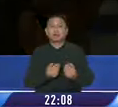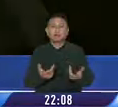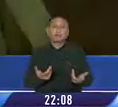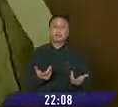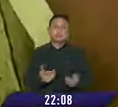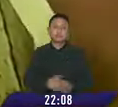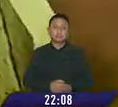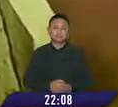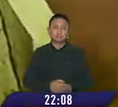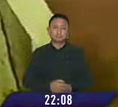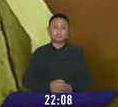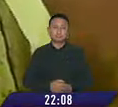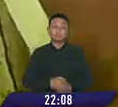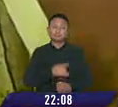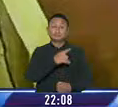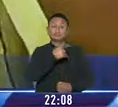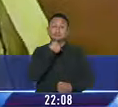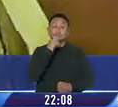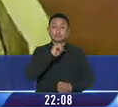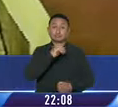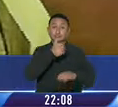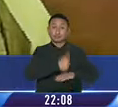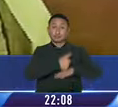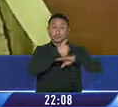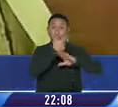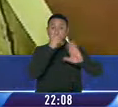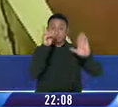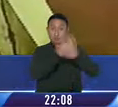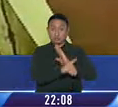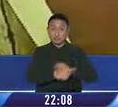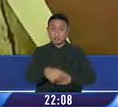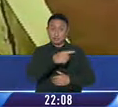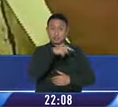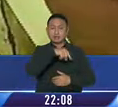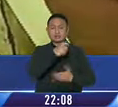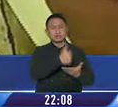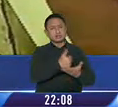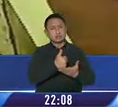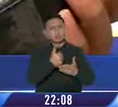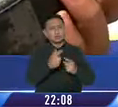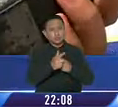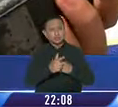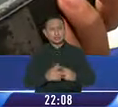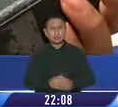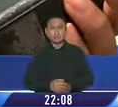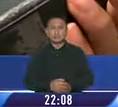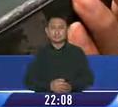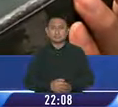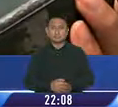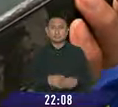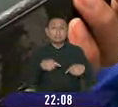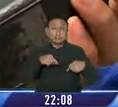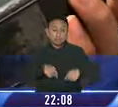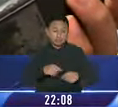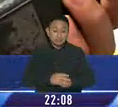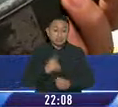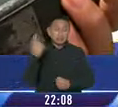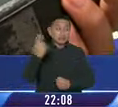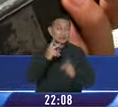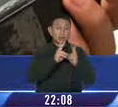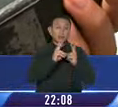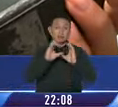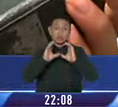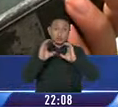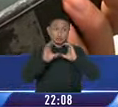nada. Por todo ello y más, demandan a las autoridades competentes medidas urgentes. Estábamos viendo para hablar con todos los vecinos de